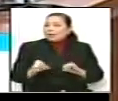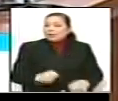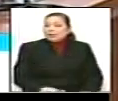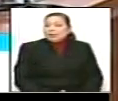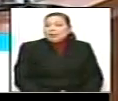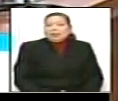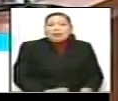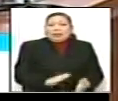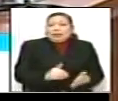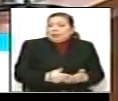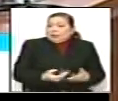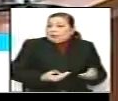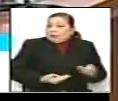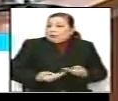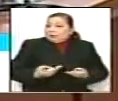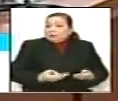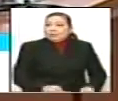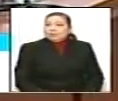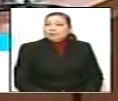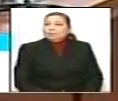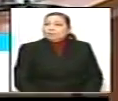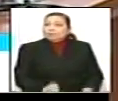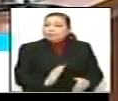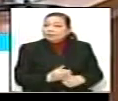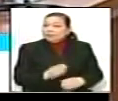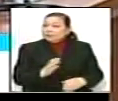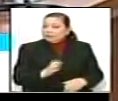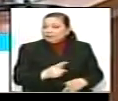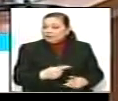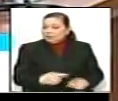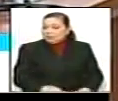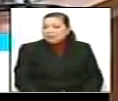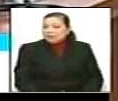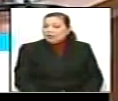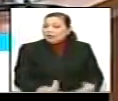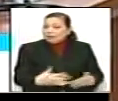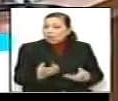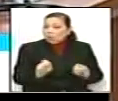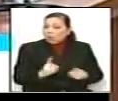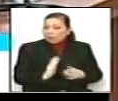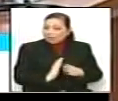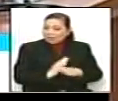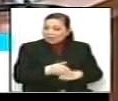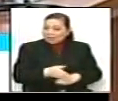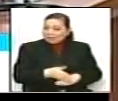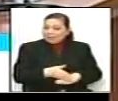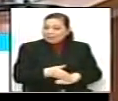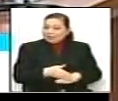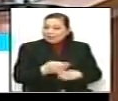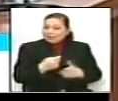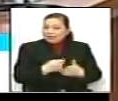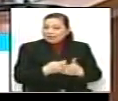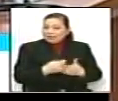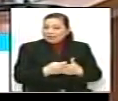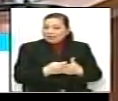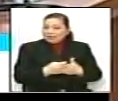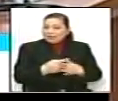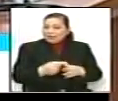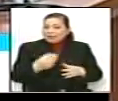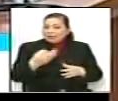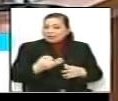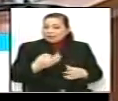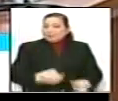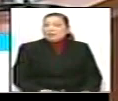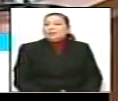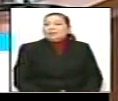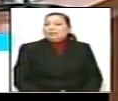decir, todo el financiamiento económico ingrese al fideicomiso. Una vez ingresado al fideicomiso, se realicen los pagos a la supervisión especializada